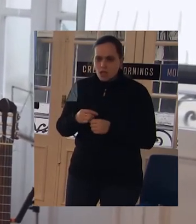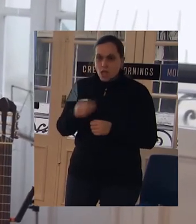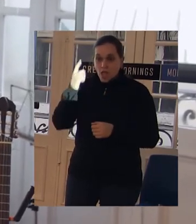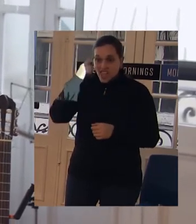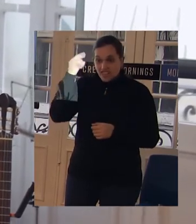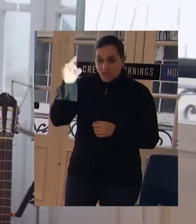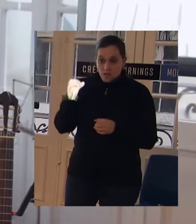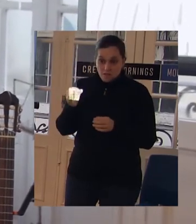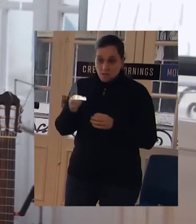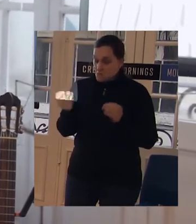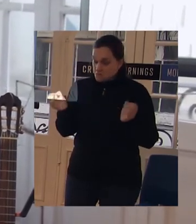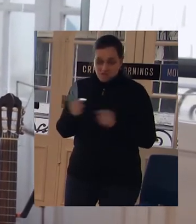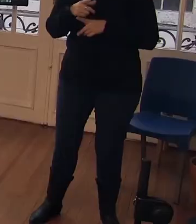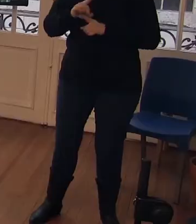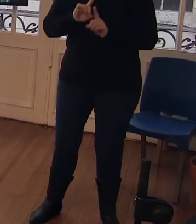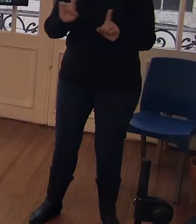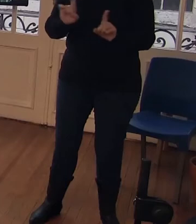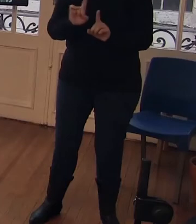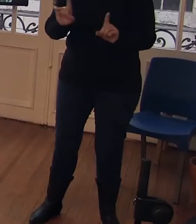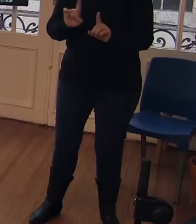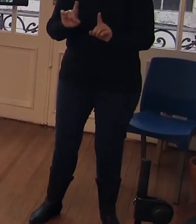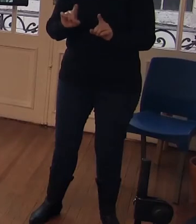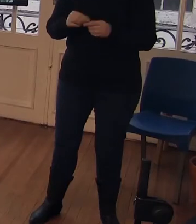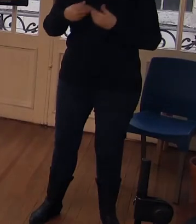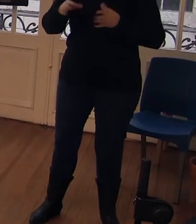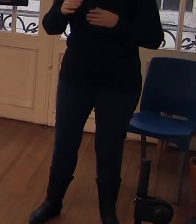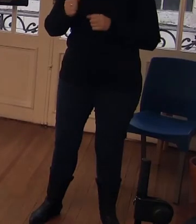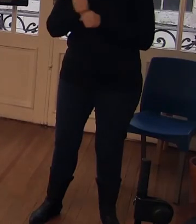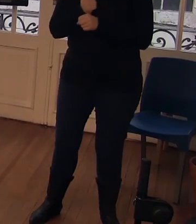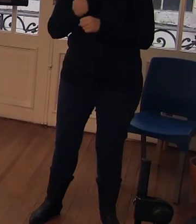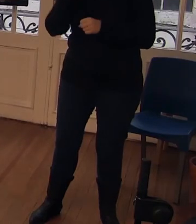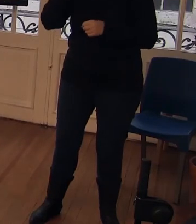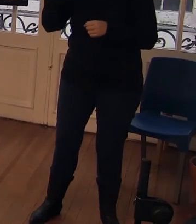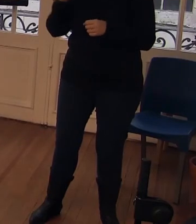empezar a practicar alguna idea, empezar a hacer algo.